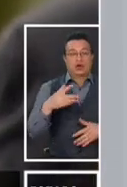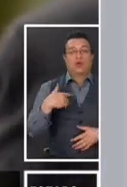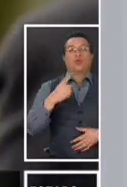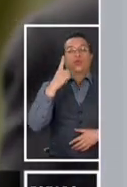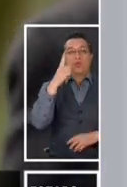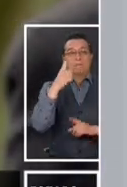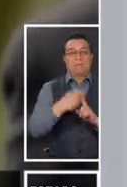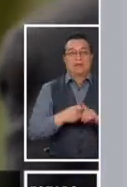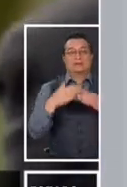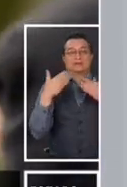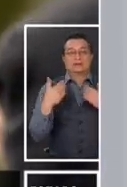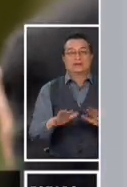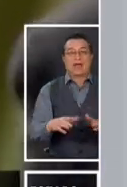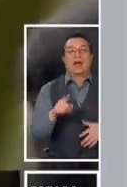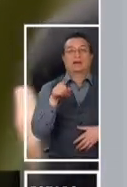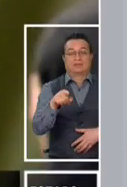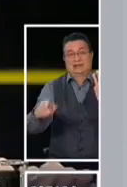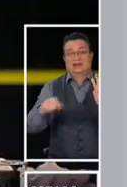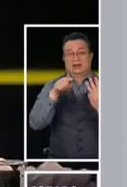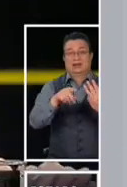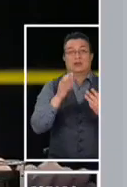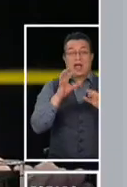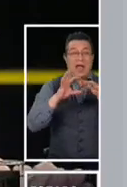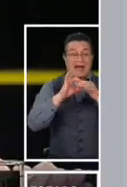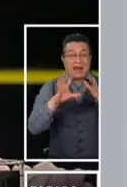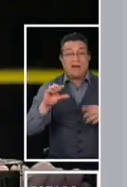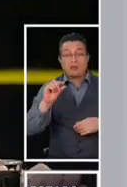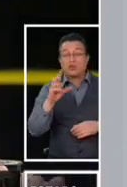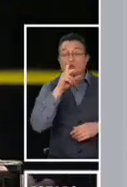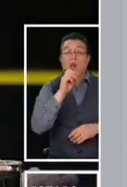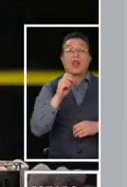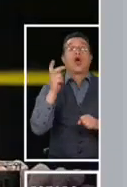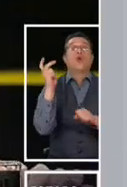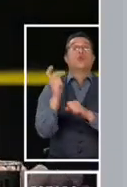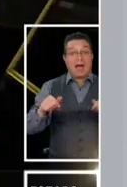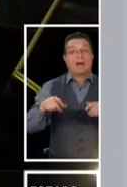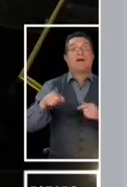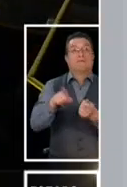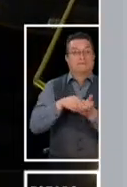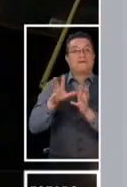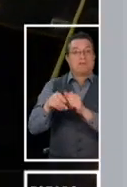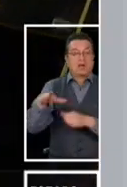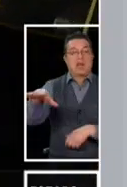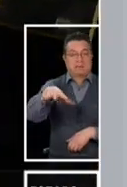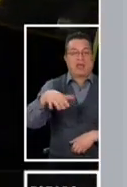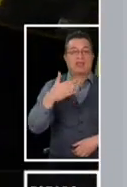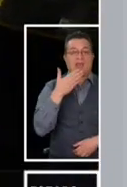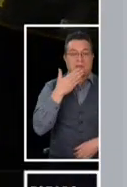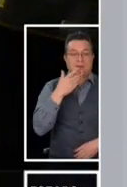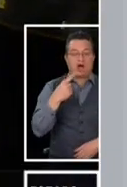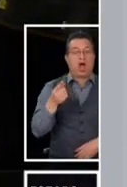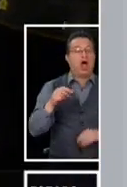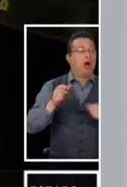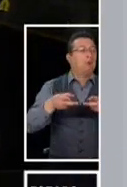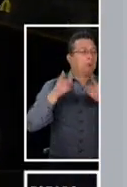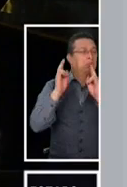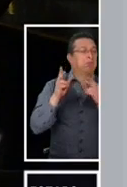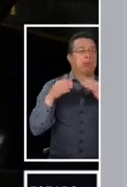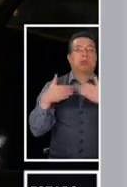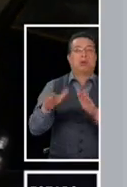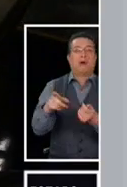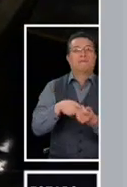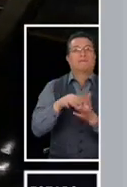interior de la institución que ha llevado a que buena parte de la persecución penal no sea eficiente el día de hoy y como consecuencia el anterior estamos